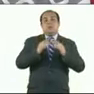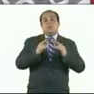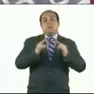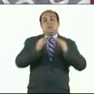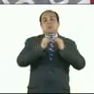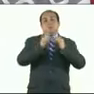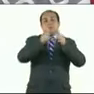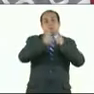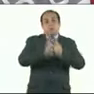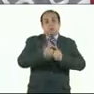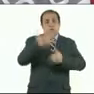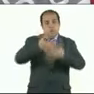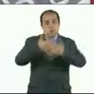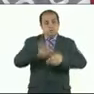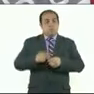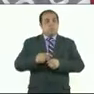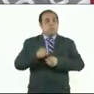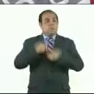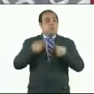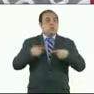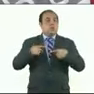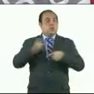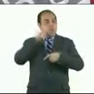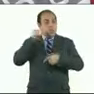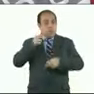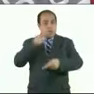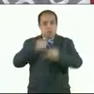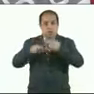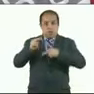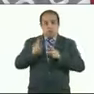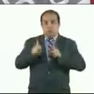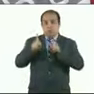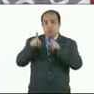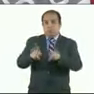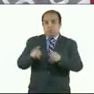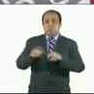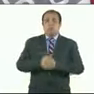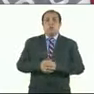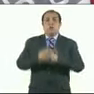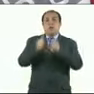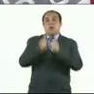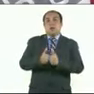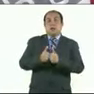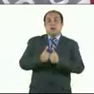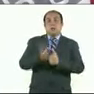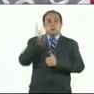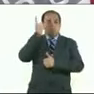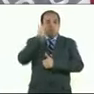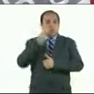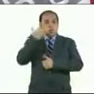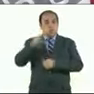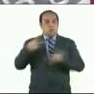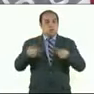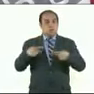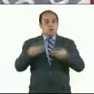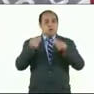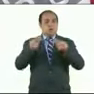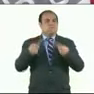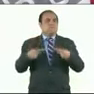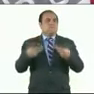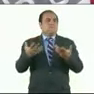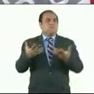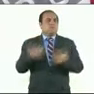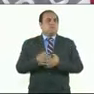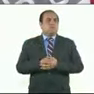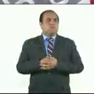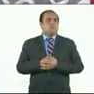ayer, a raíz de, después del regreso del funeral, se quedaron pernoctando 10 personas. Eso quiere decir que muchas personas